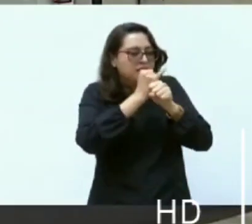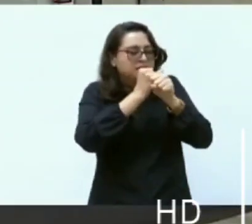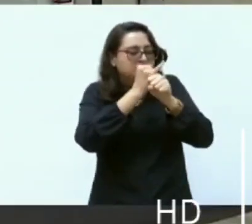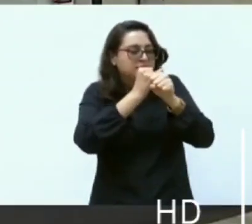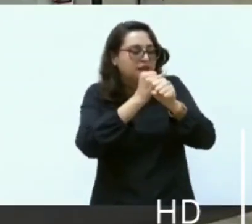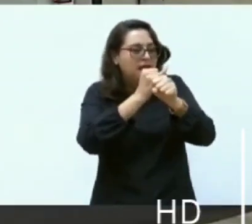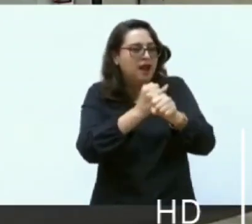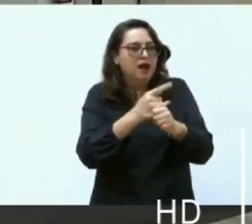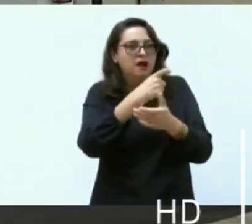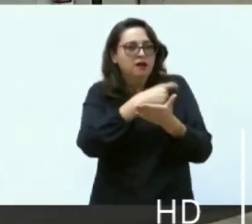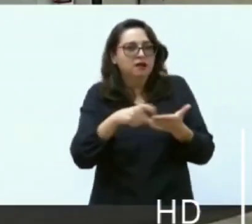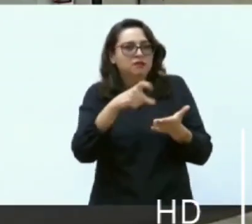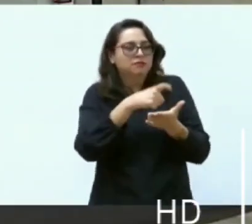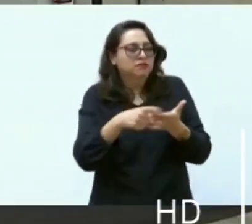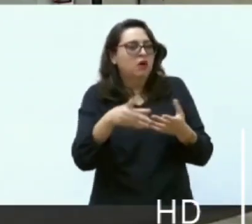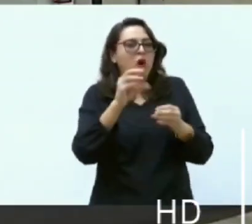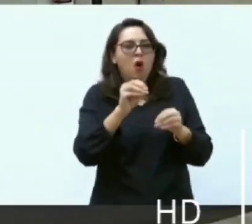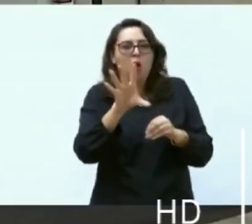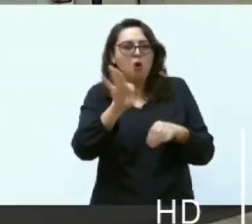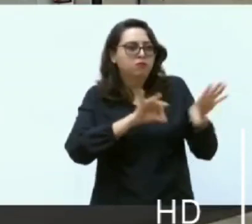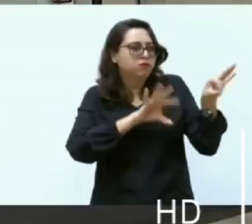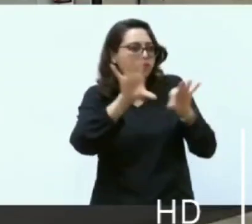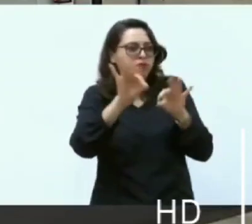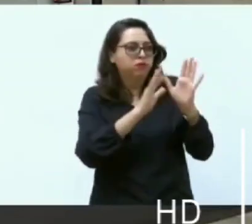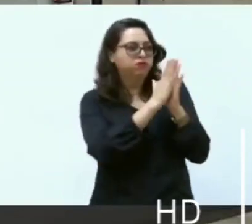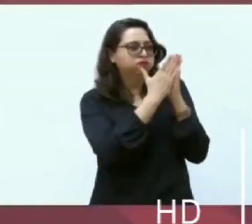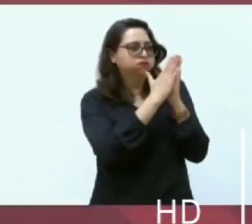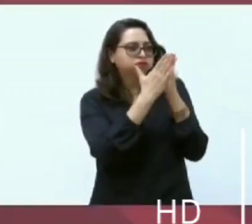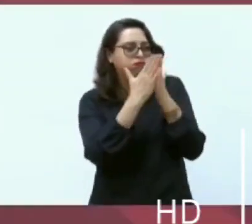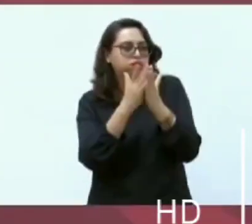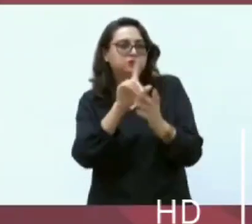las universidades de Estados Unidos.